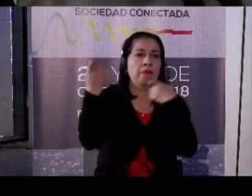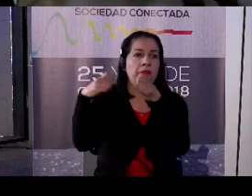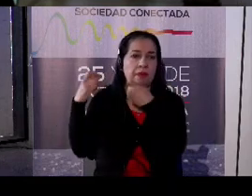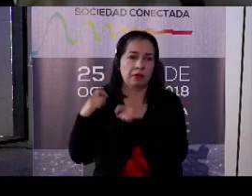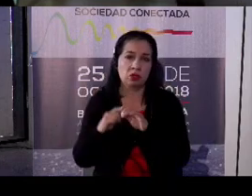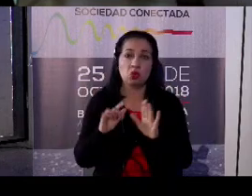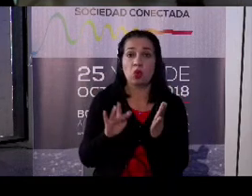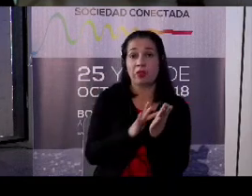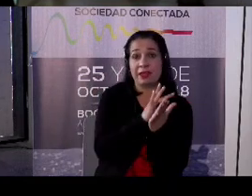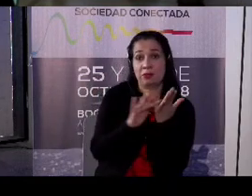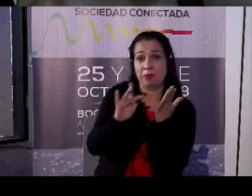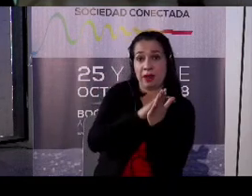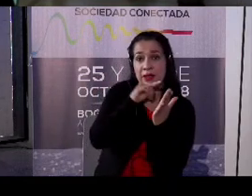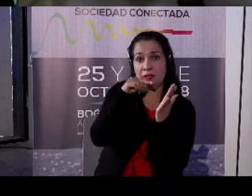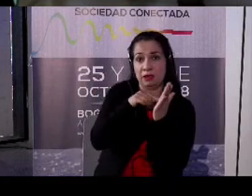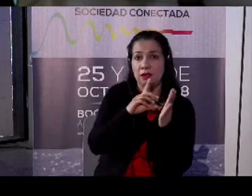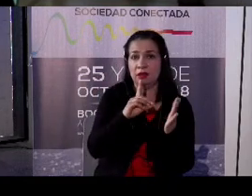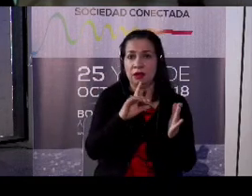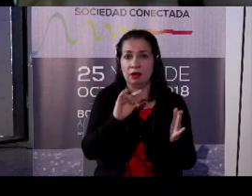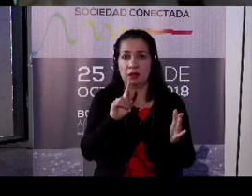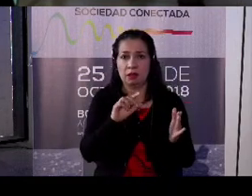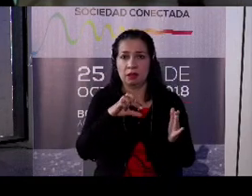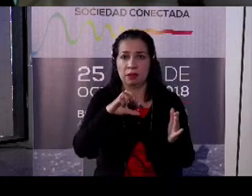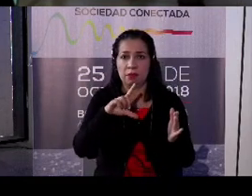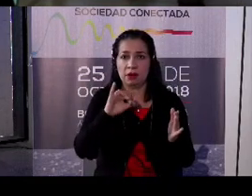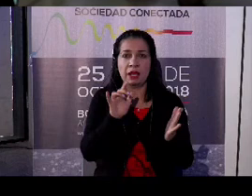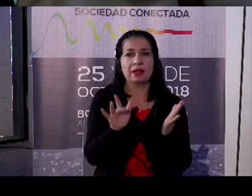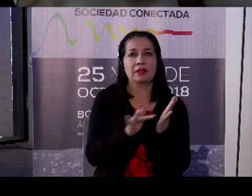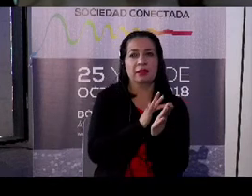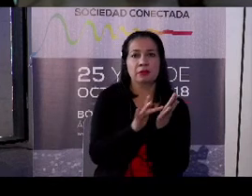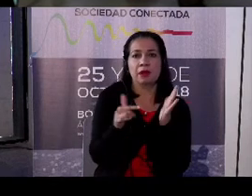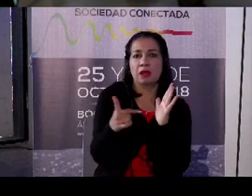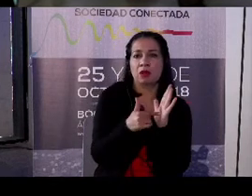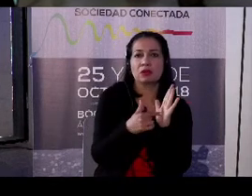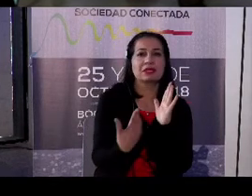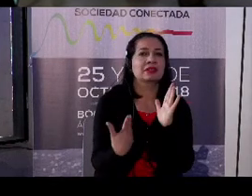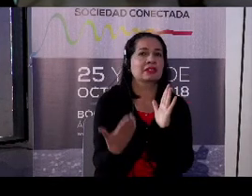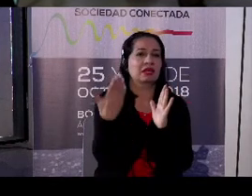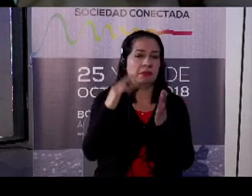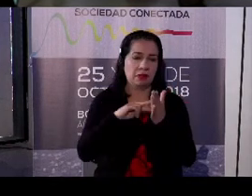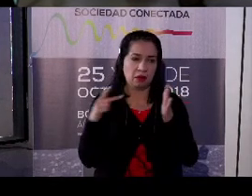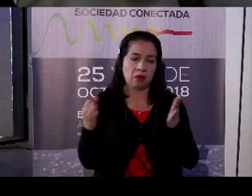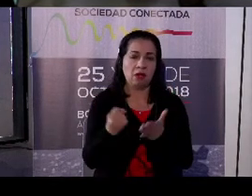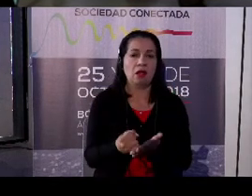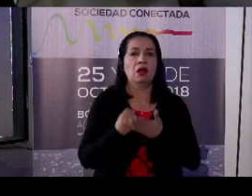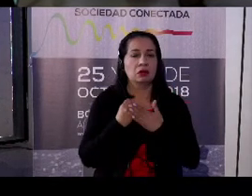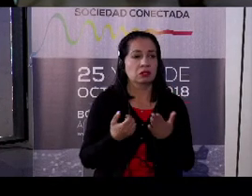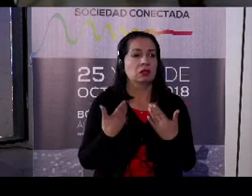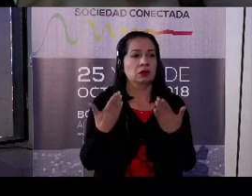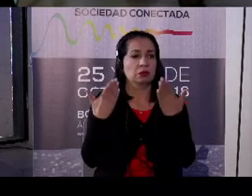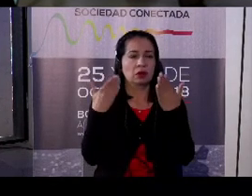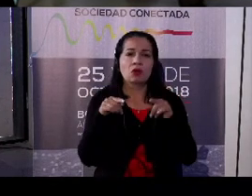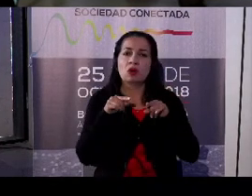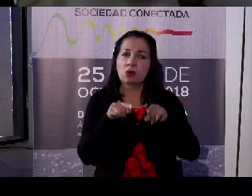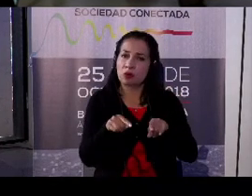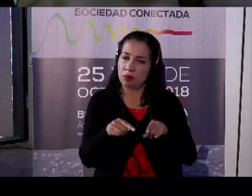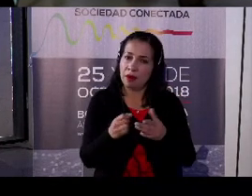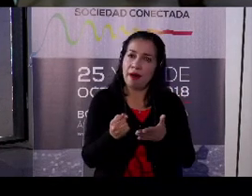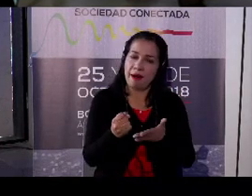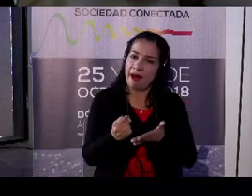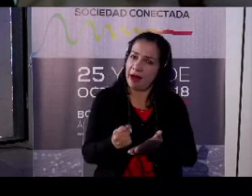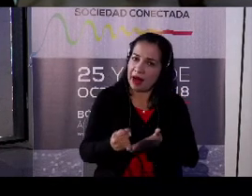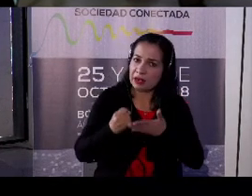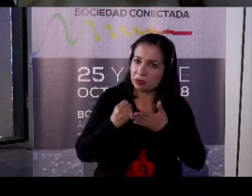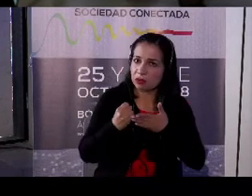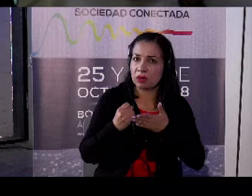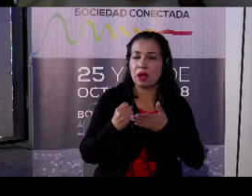display porque la tecnología nos permitía lo hicimos también porque con esta tecnología podemos tener más superficie